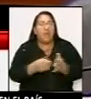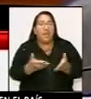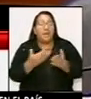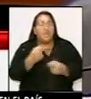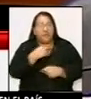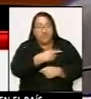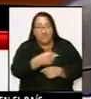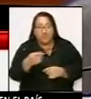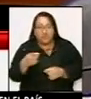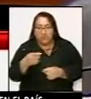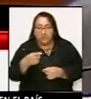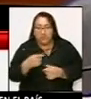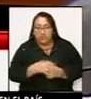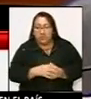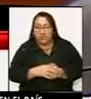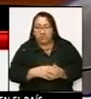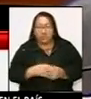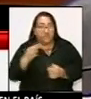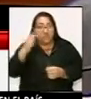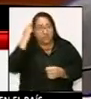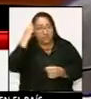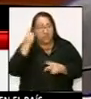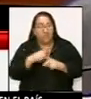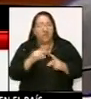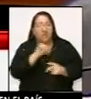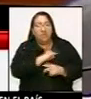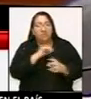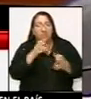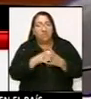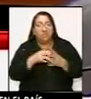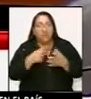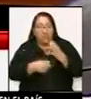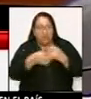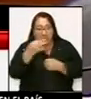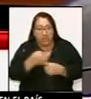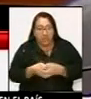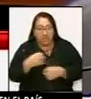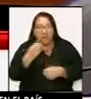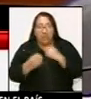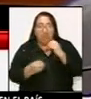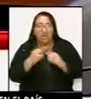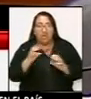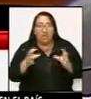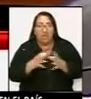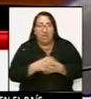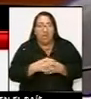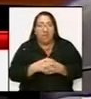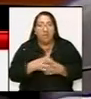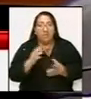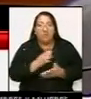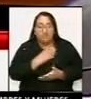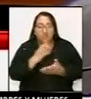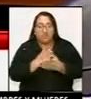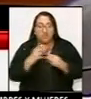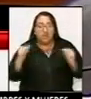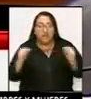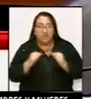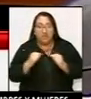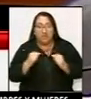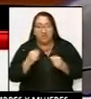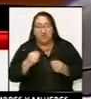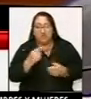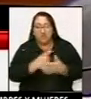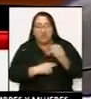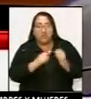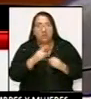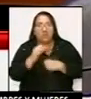ellas, exigen políticas intersectoriales que realmente dé solución integral al problema del fiaje. Porque